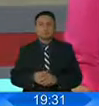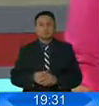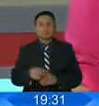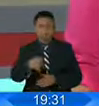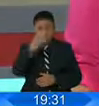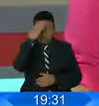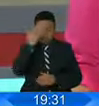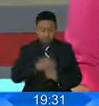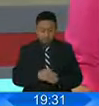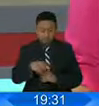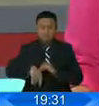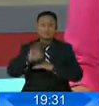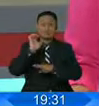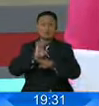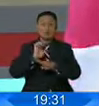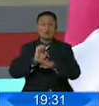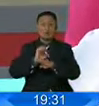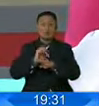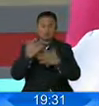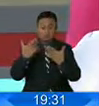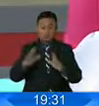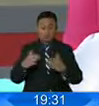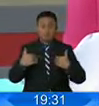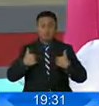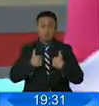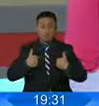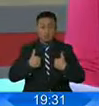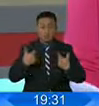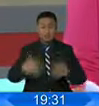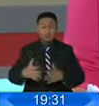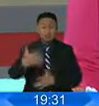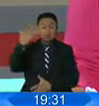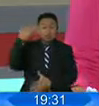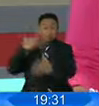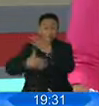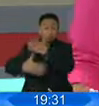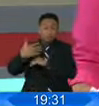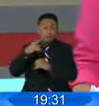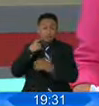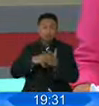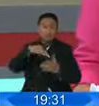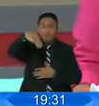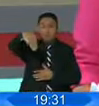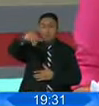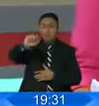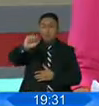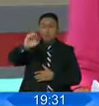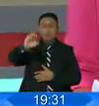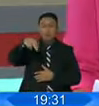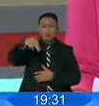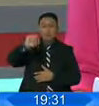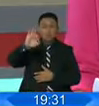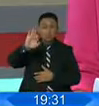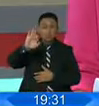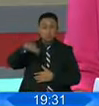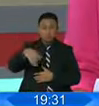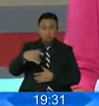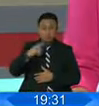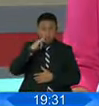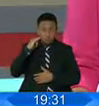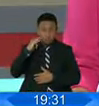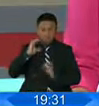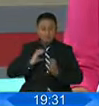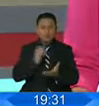¿Sabía usted que en el Ecuador existían animales prehistóricos como los mamuts? Esto y más pueden aprender los niños en el curso